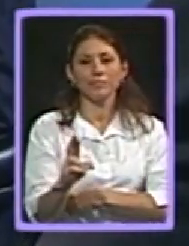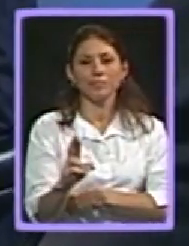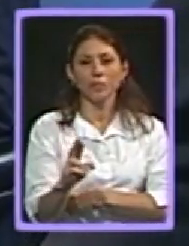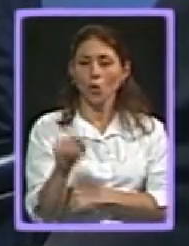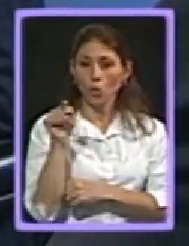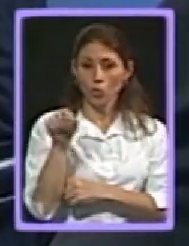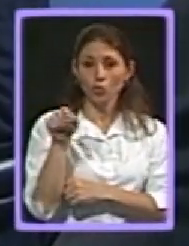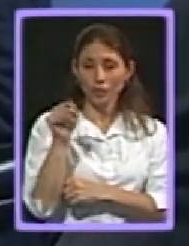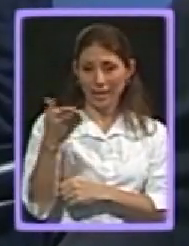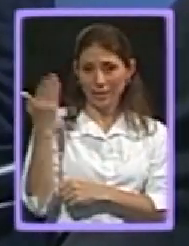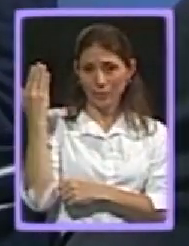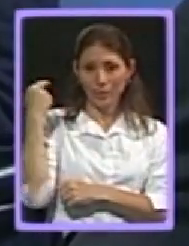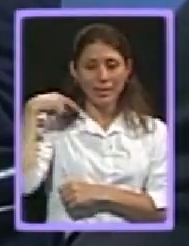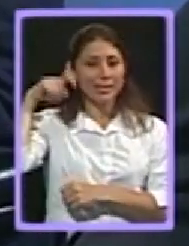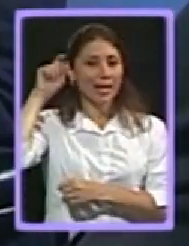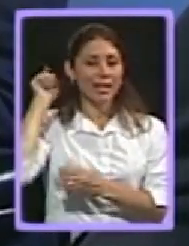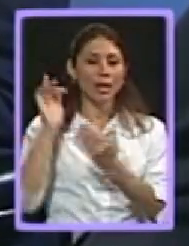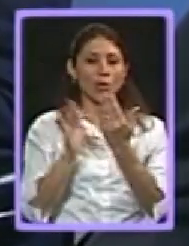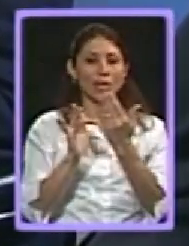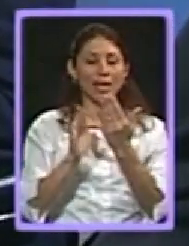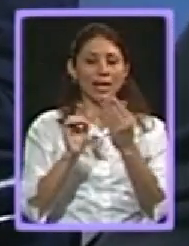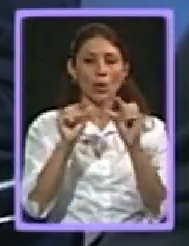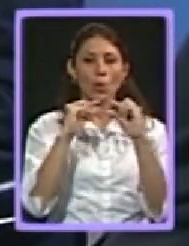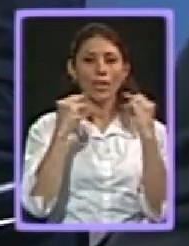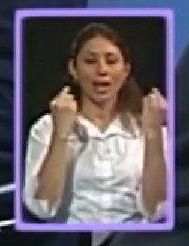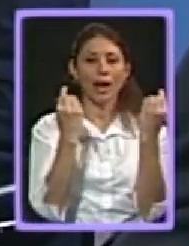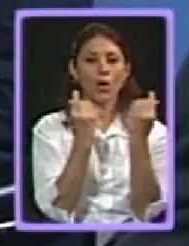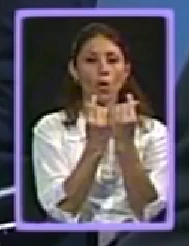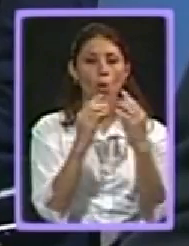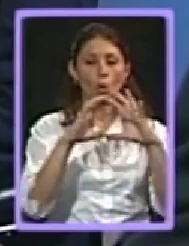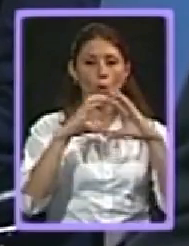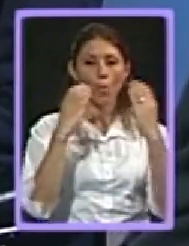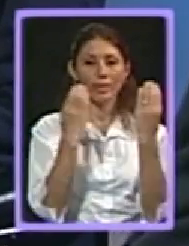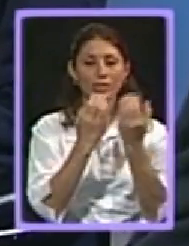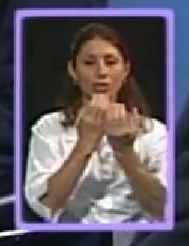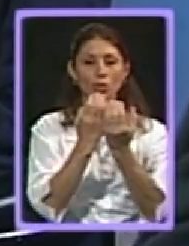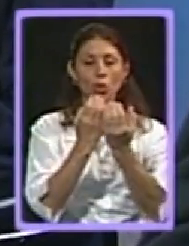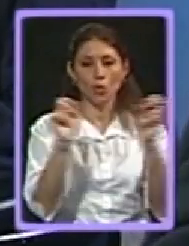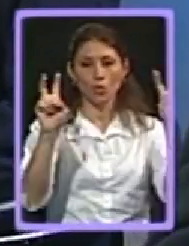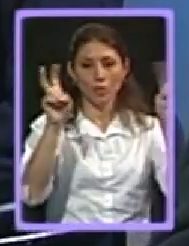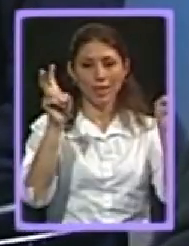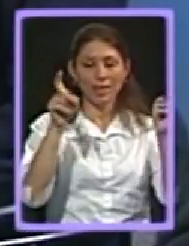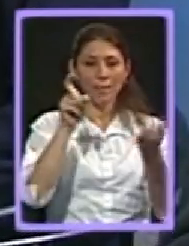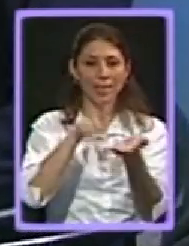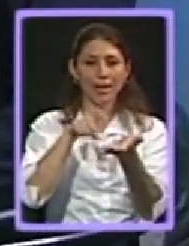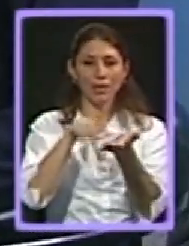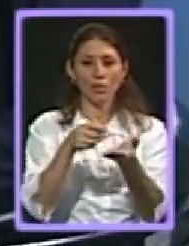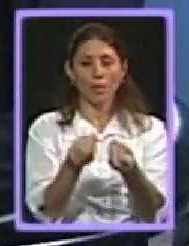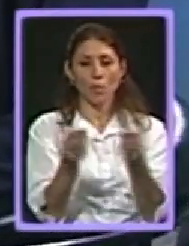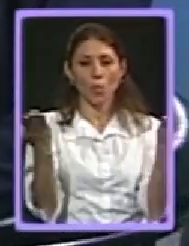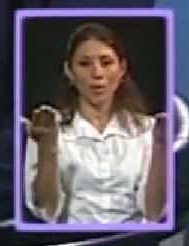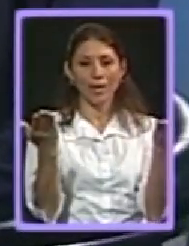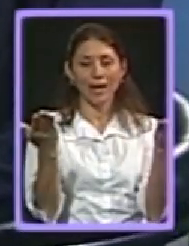Usted era el secretario técnico de la comisión sobre el tema de la deuda pública, se le llamó alguna vez